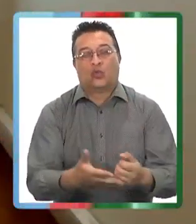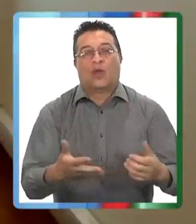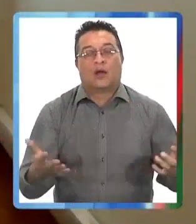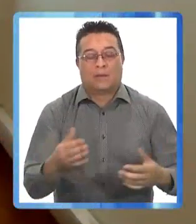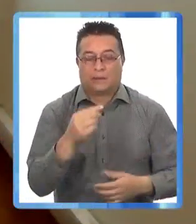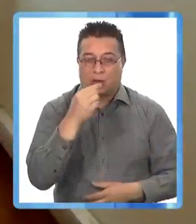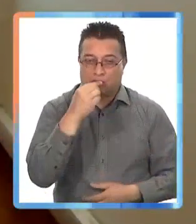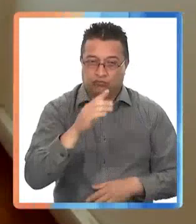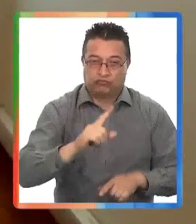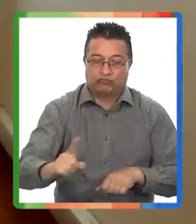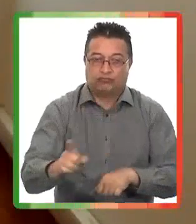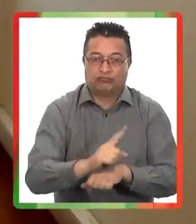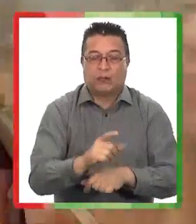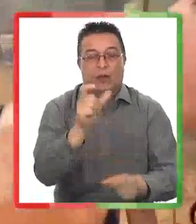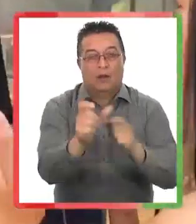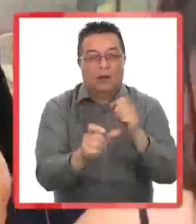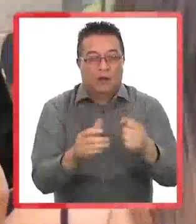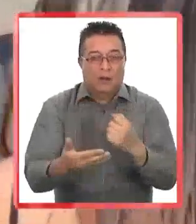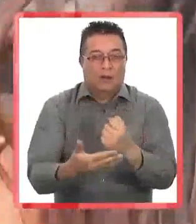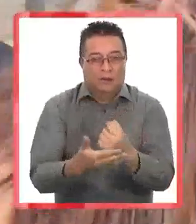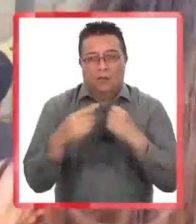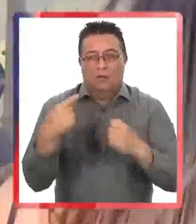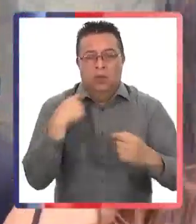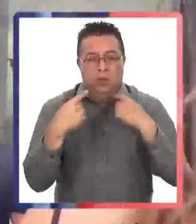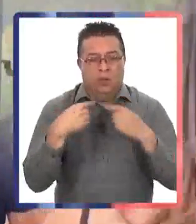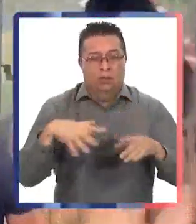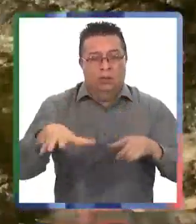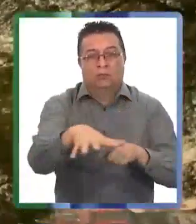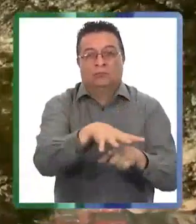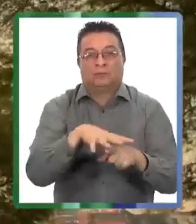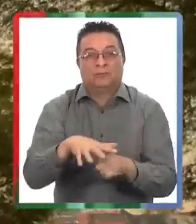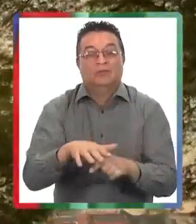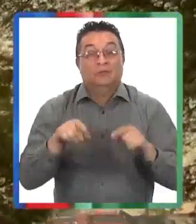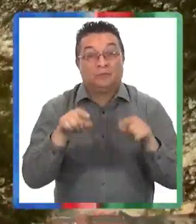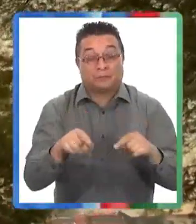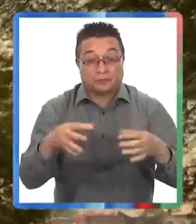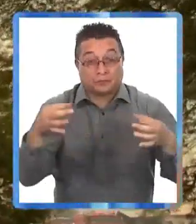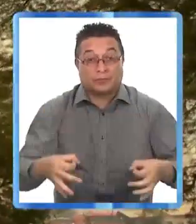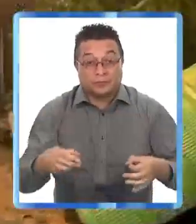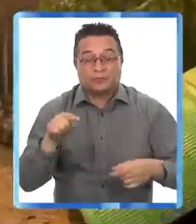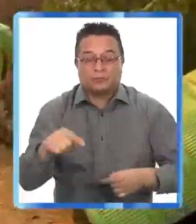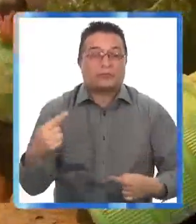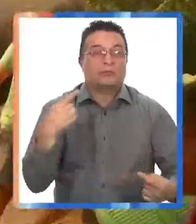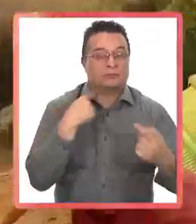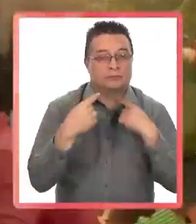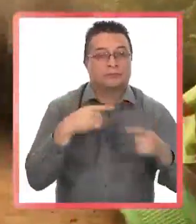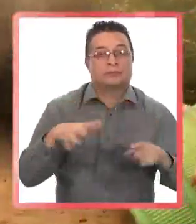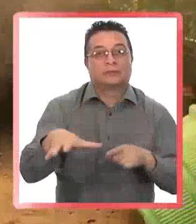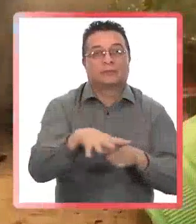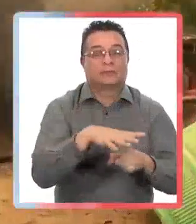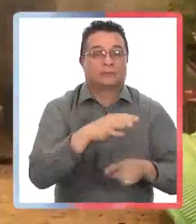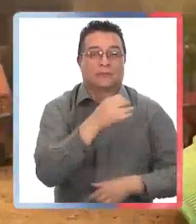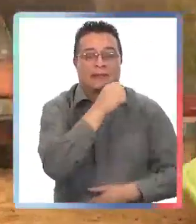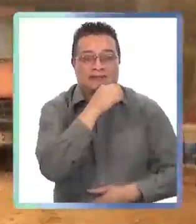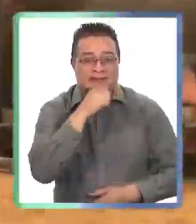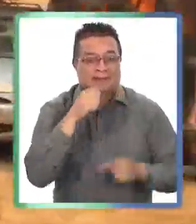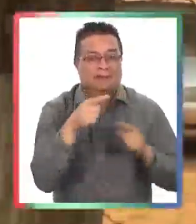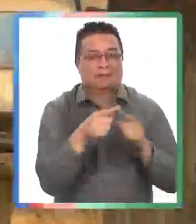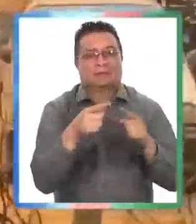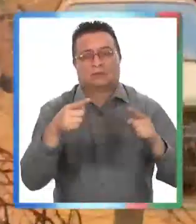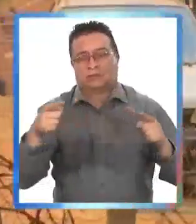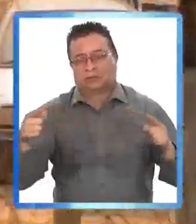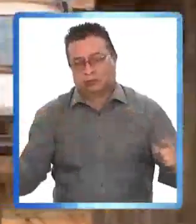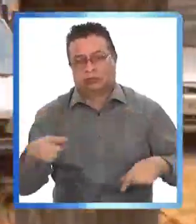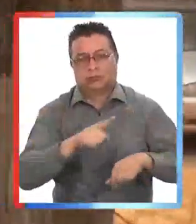pronta de las personas afectadas por este tipo de situaciones. Ahora efectivamente nos aqueja una situación de sequía larga y sostenida en el